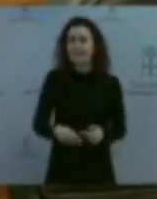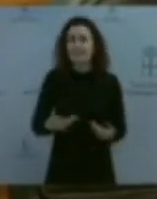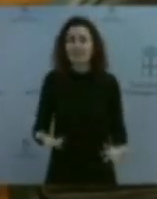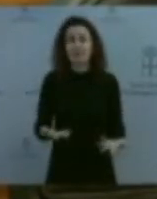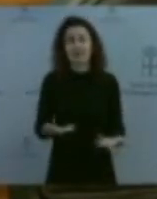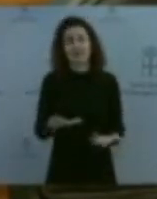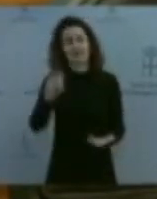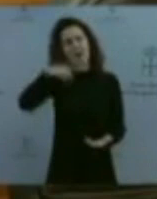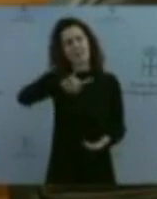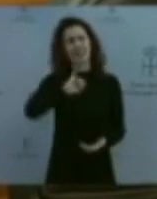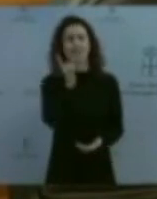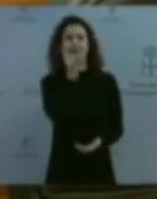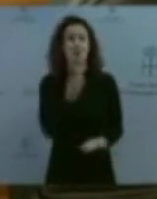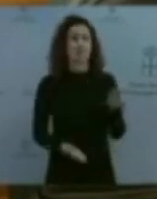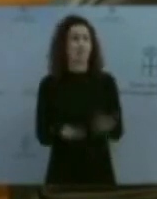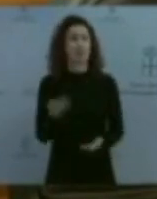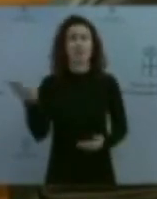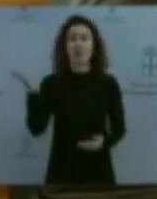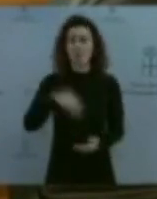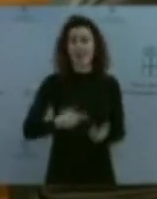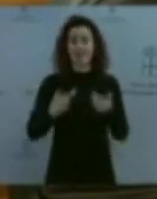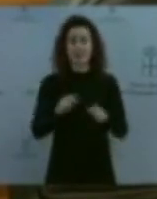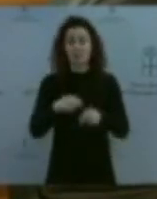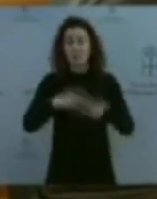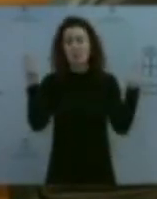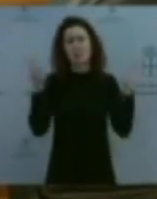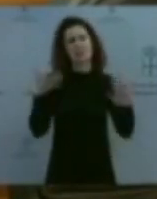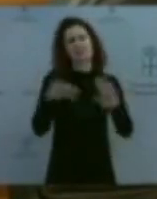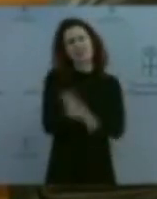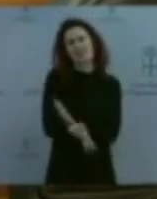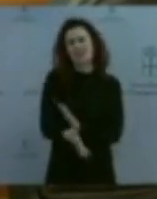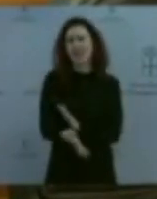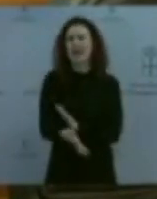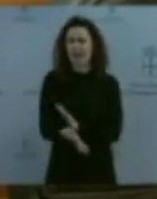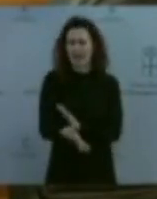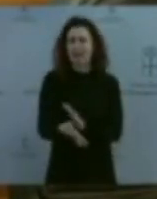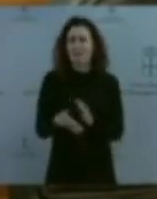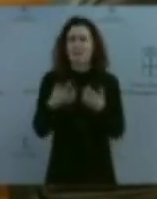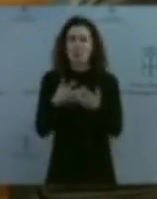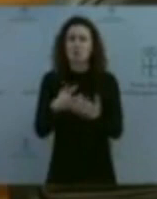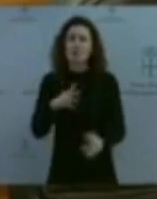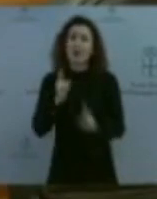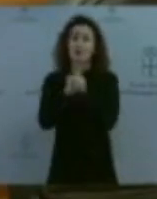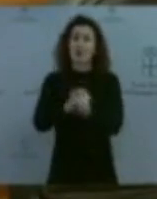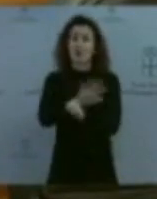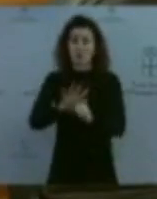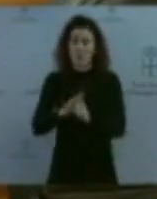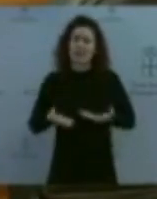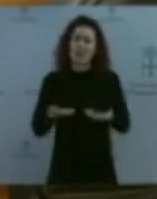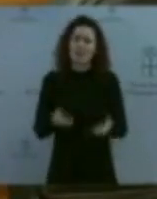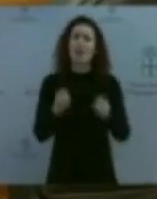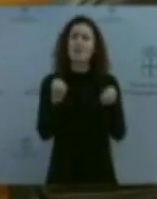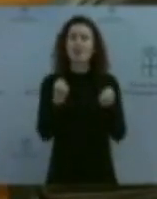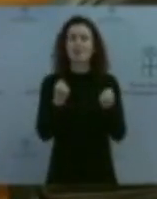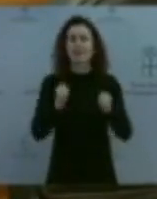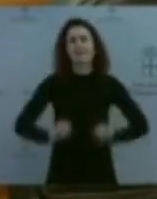sector público ha sido uno de los grandes bastiones en la lucha contra el coronavirus y será la clave para salir de esta crisis con justicia social y para poner